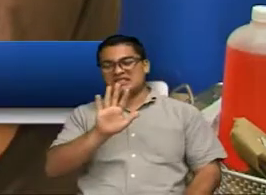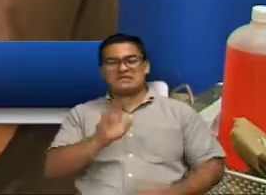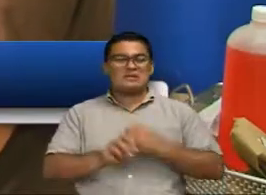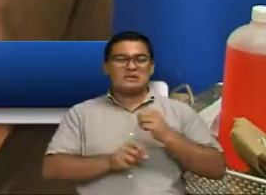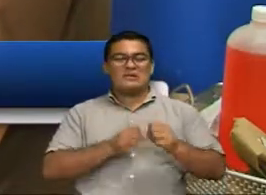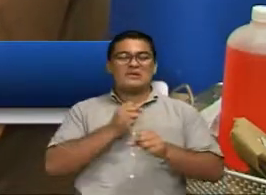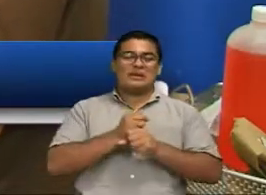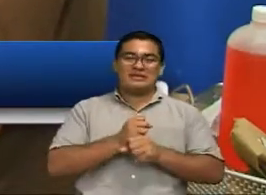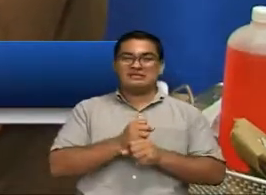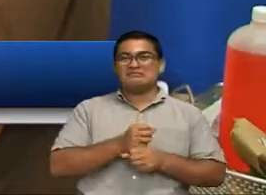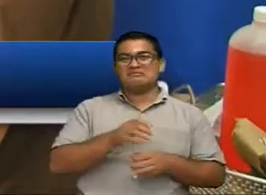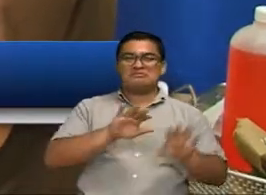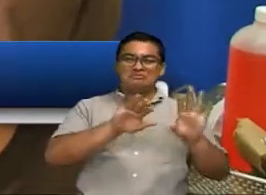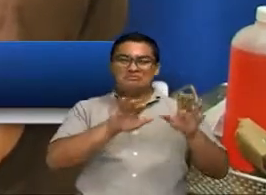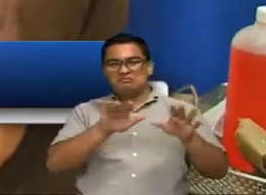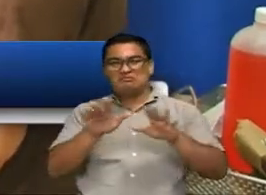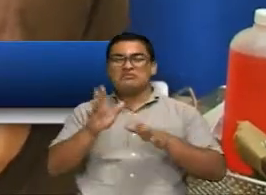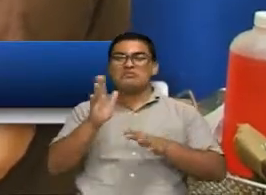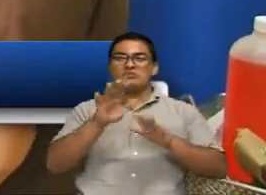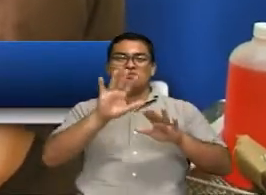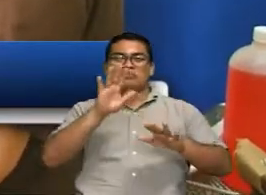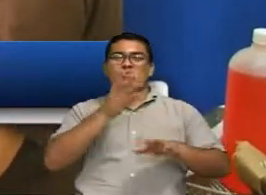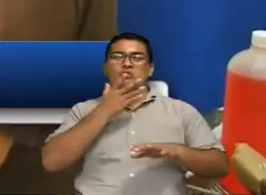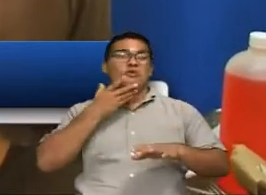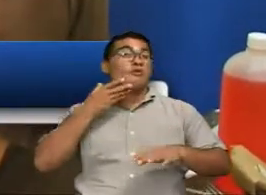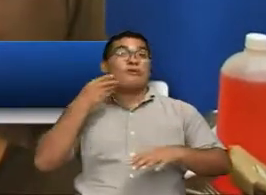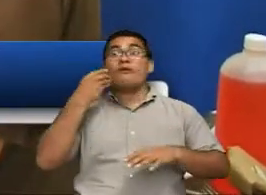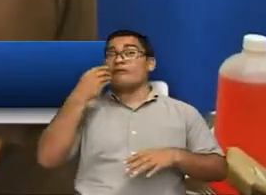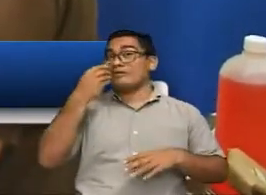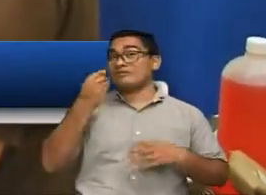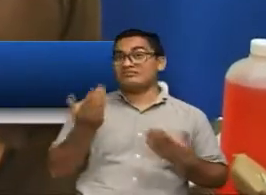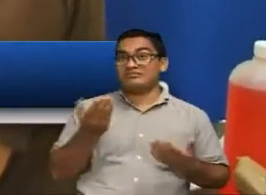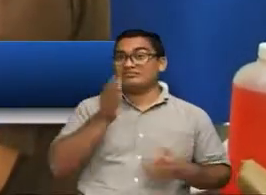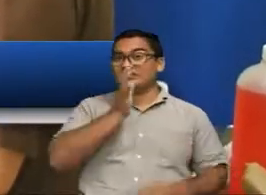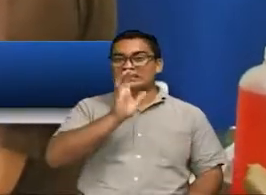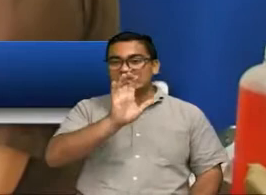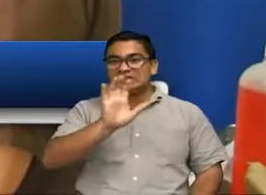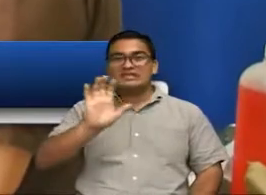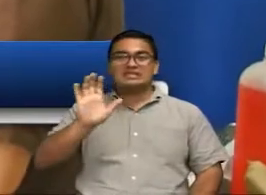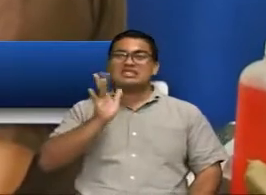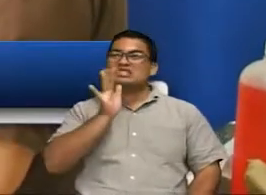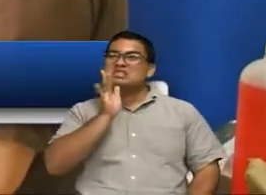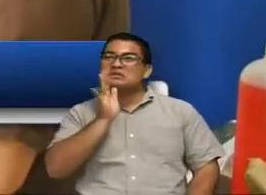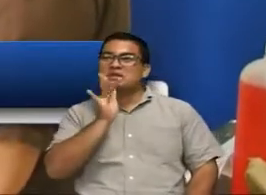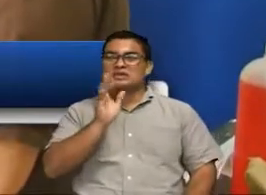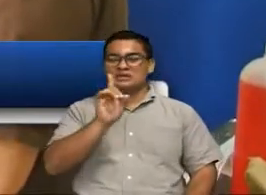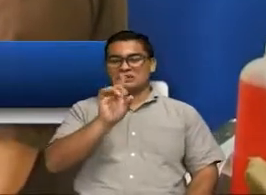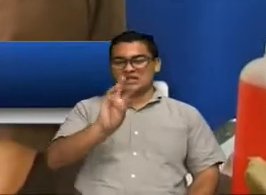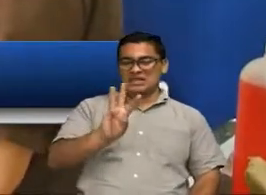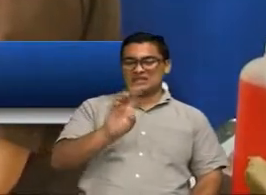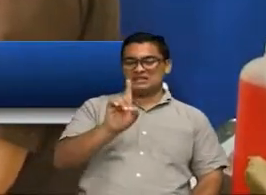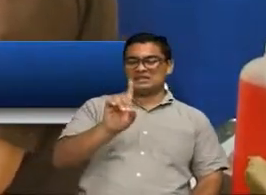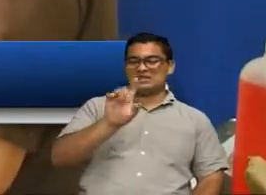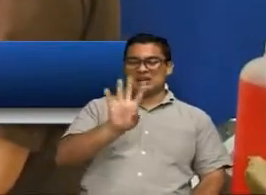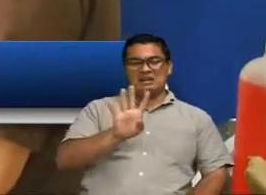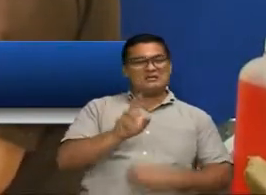tenemos, por el tiempo que ha cambiado, niñas, muchachas, pues adolescentes de 13, 14